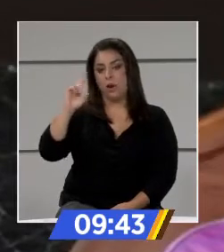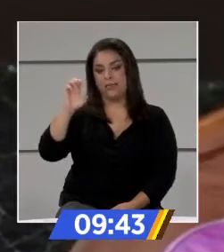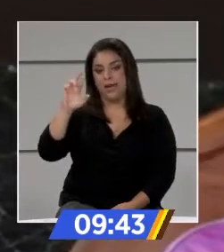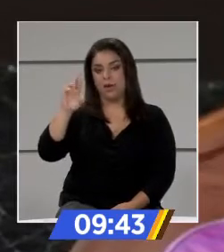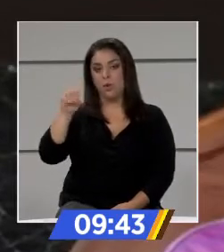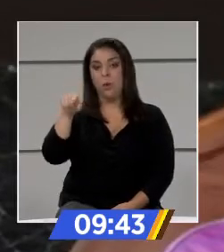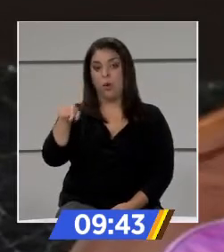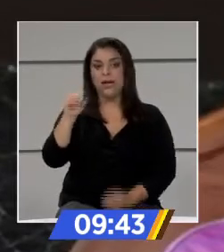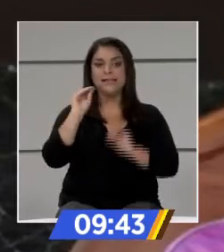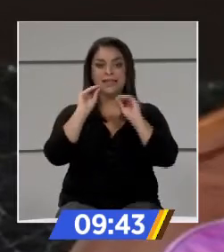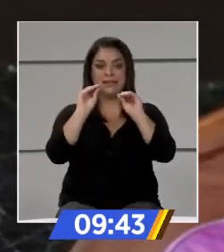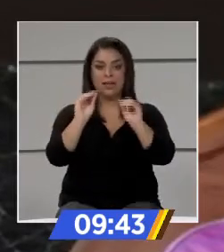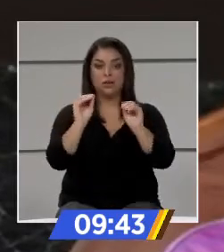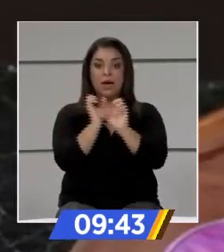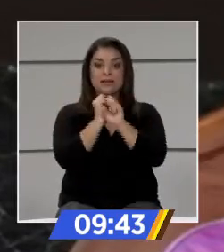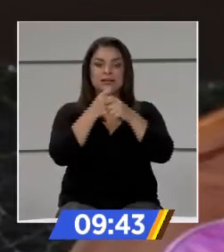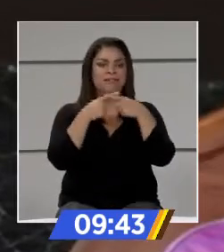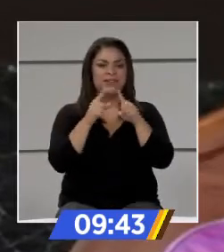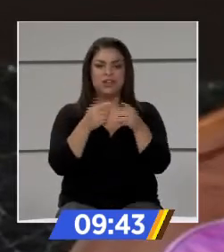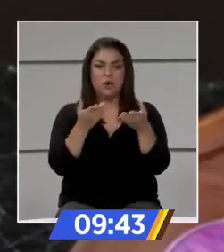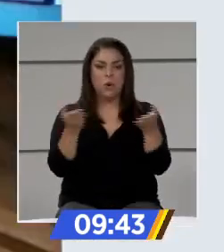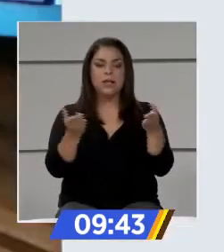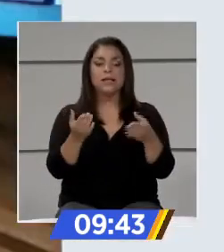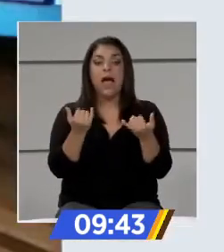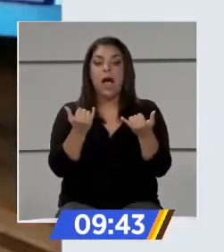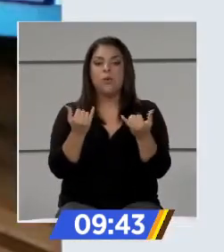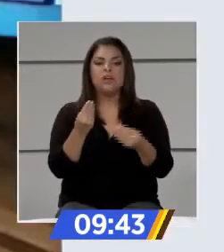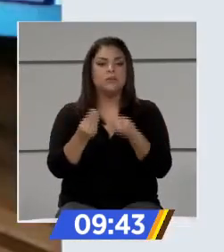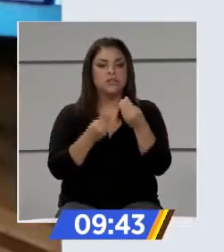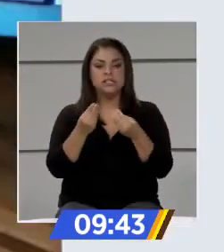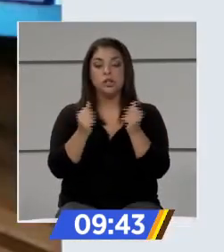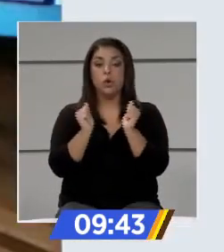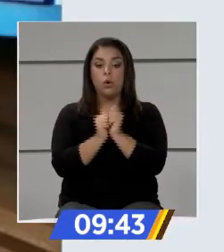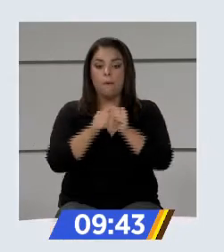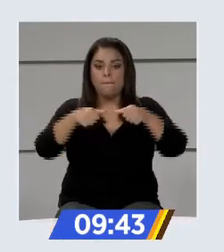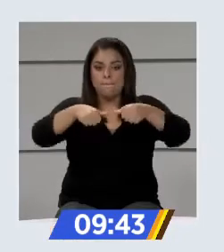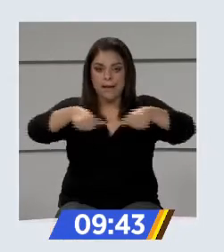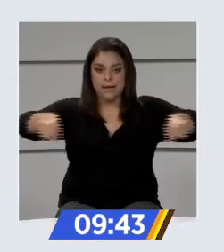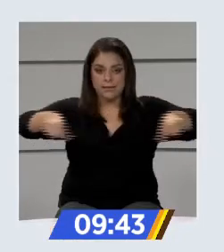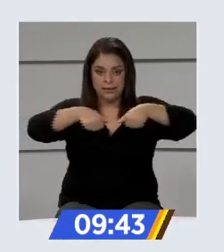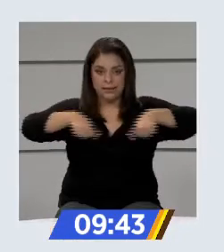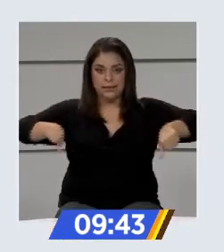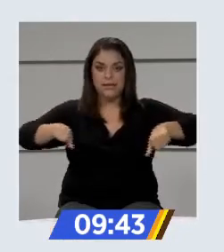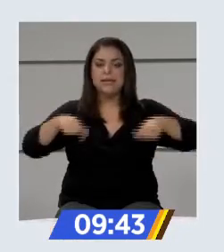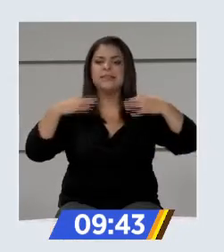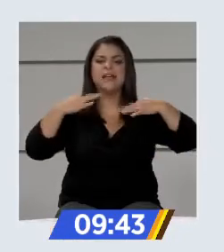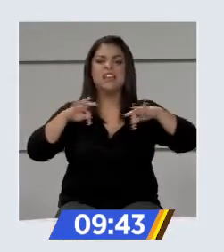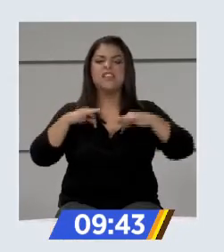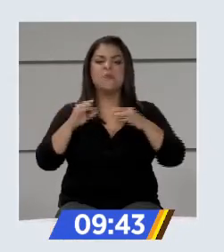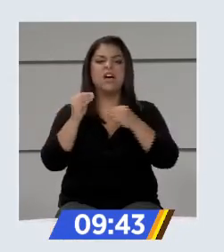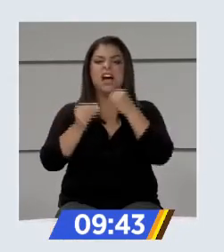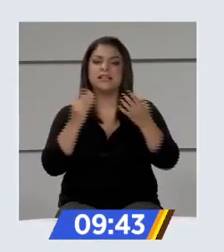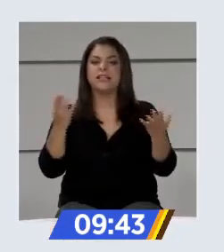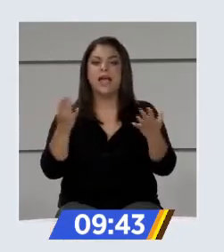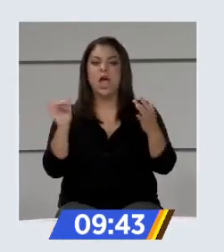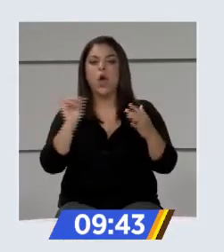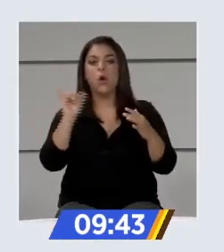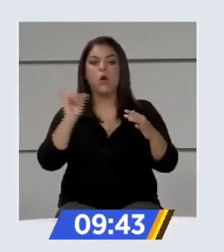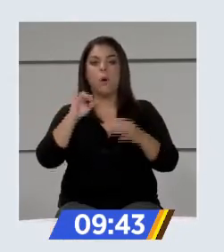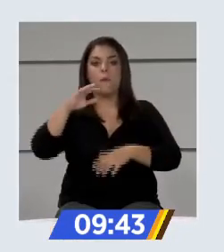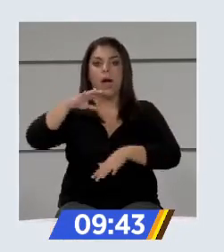diversas cosas. Y esto que estamos haciendo es con masking tape. Y tratamos de hacer como una telaraña, chicos